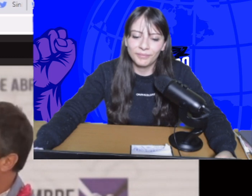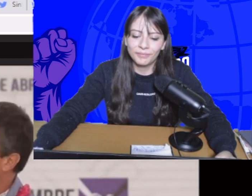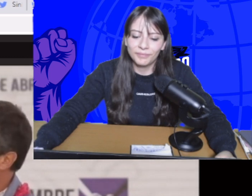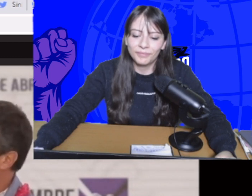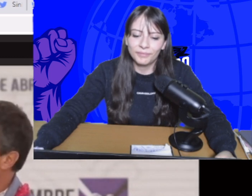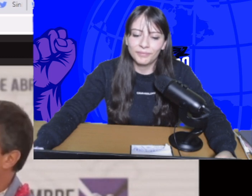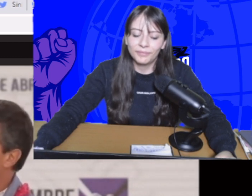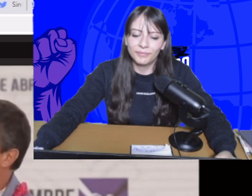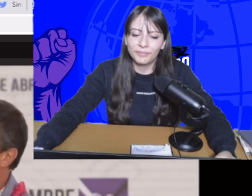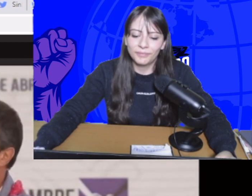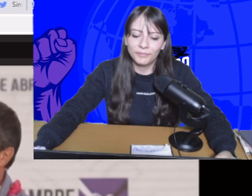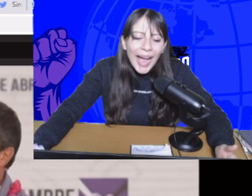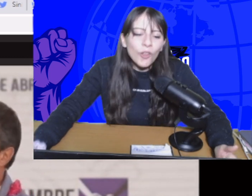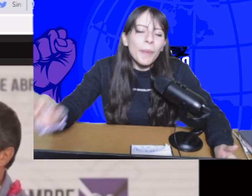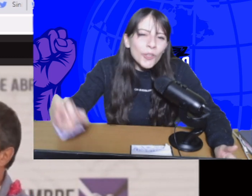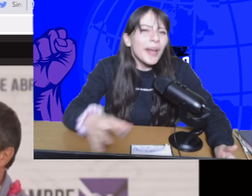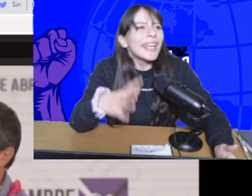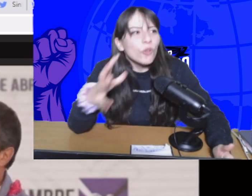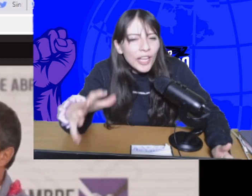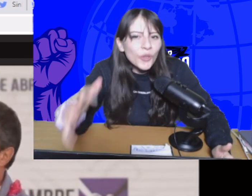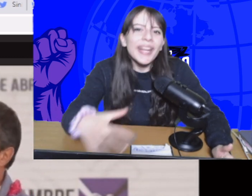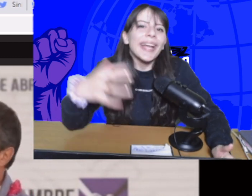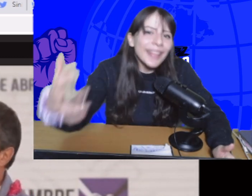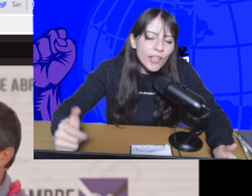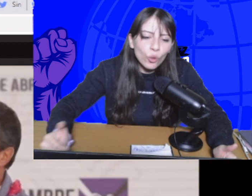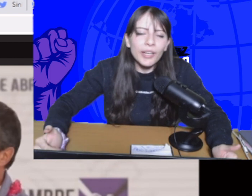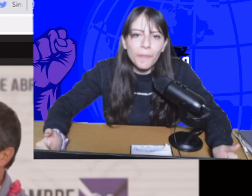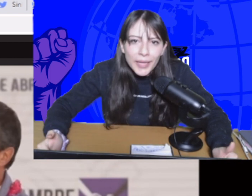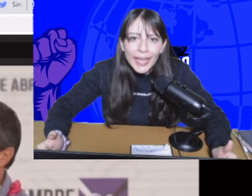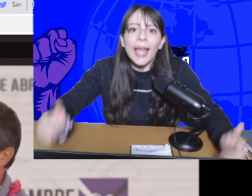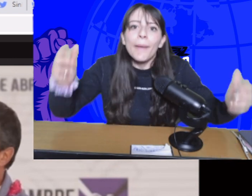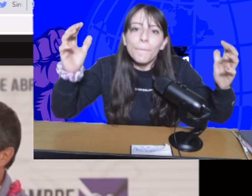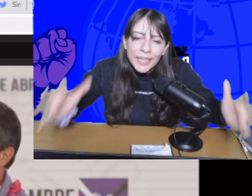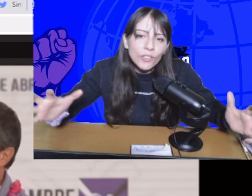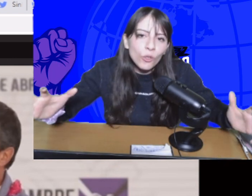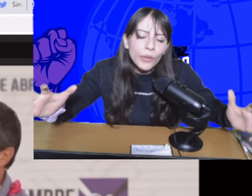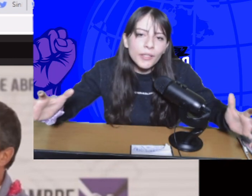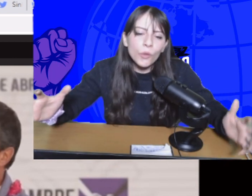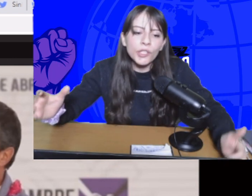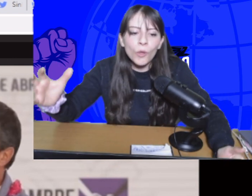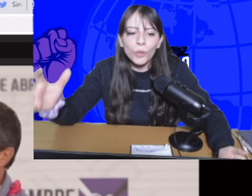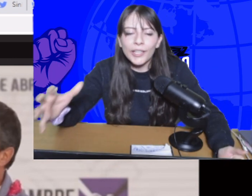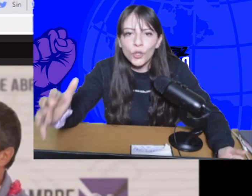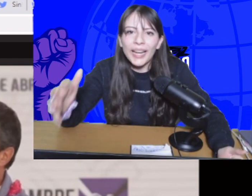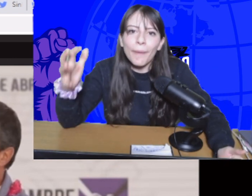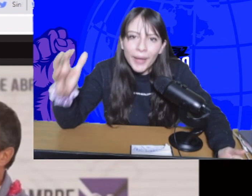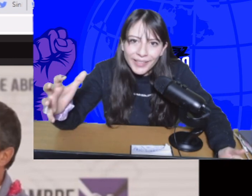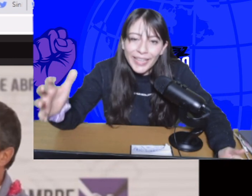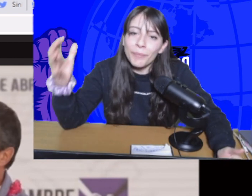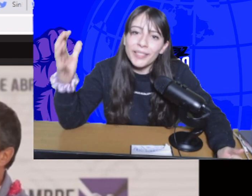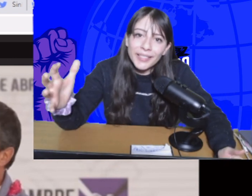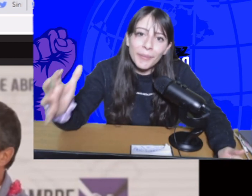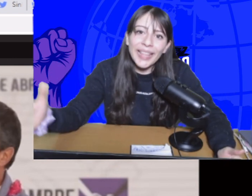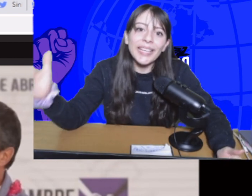este gobierno, tenemos uno. Algo pasó para que Rosario quiera cantar en contra de Peña. Peña solo puede ser enjuiciado por traición a la